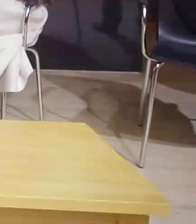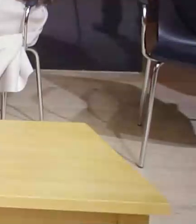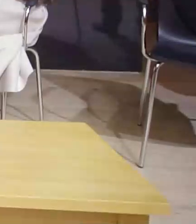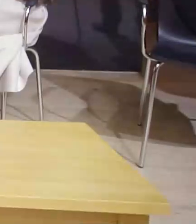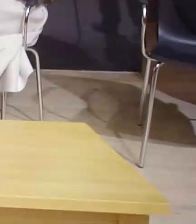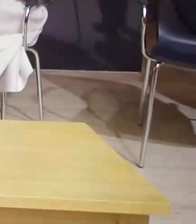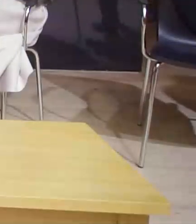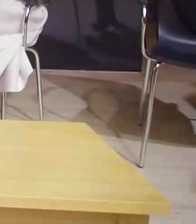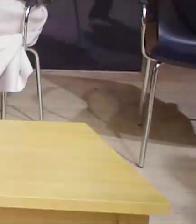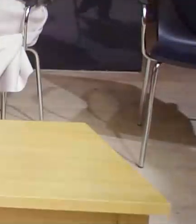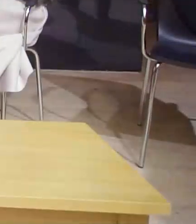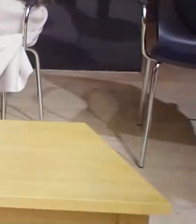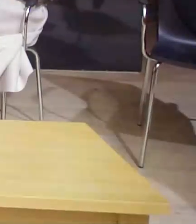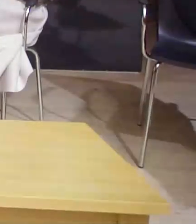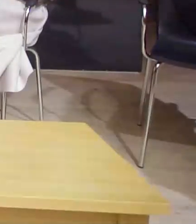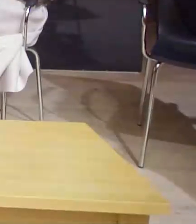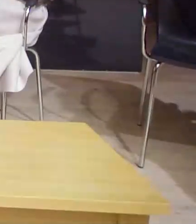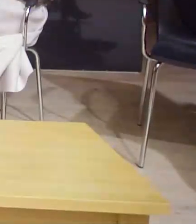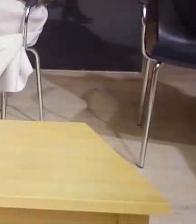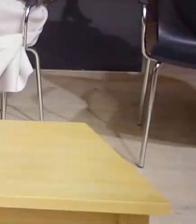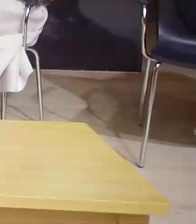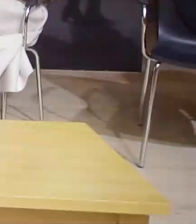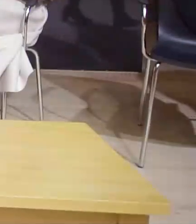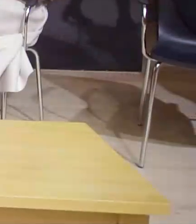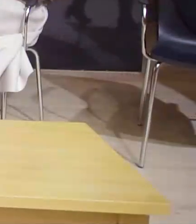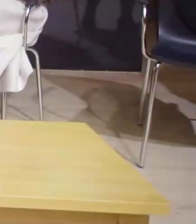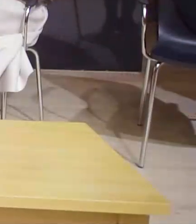Nuevas teorías.